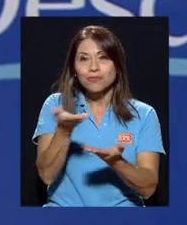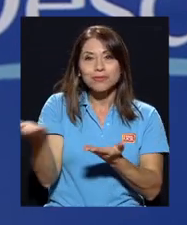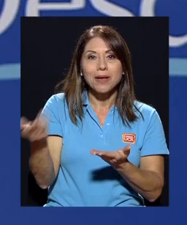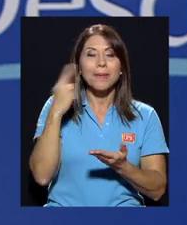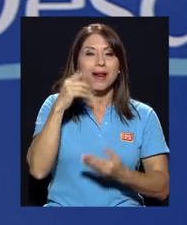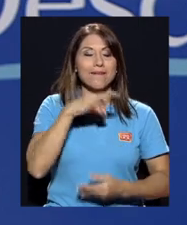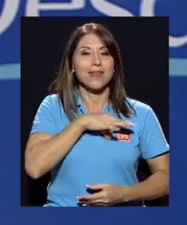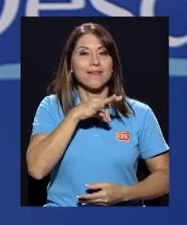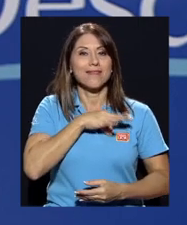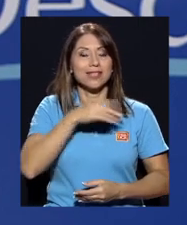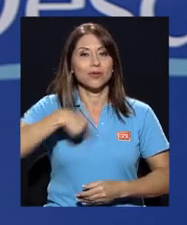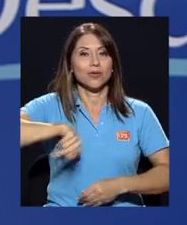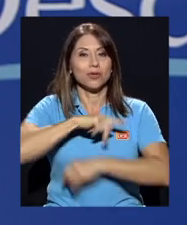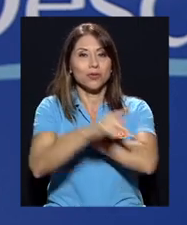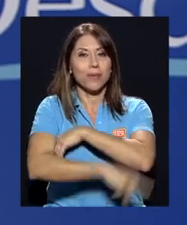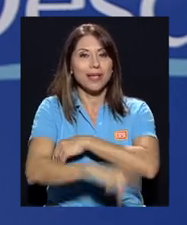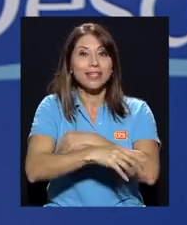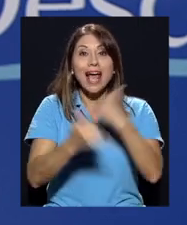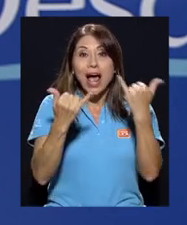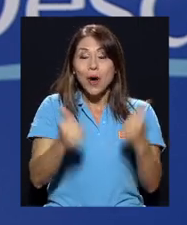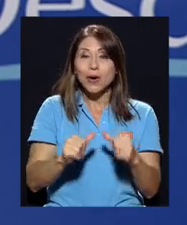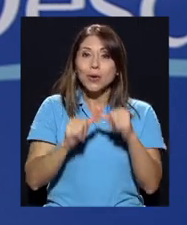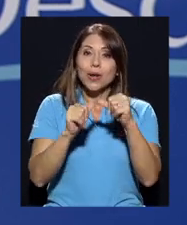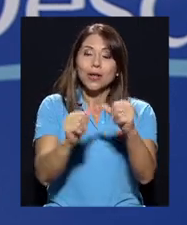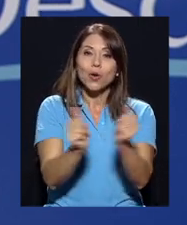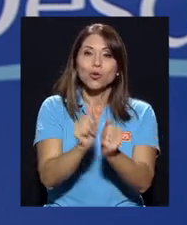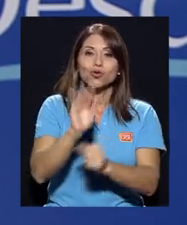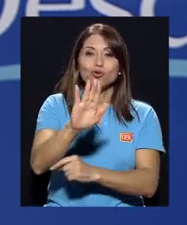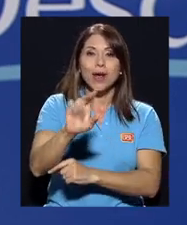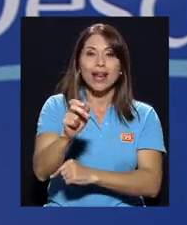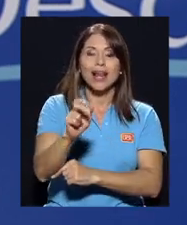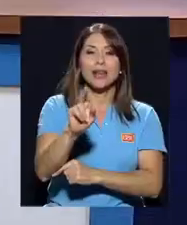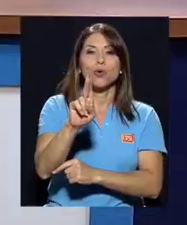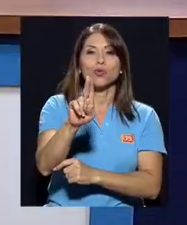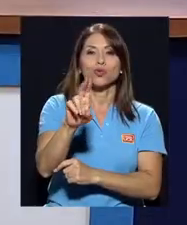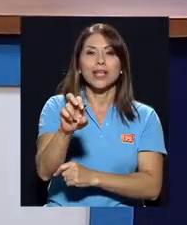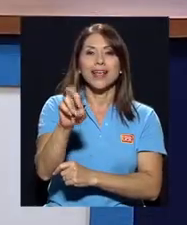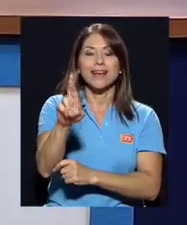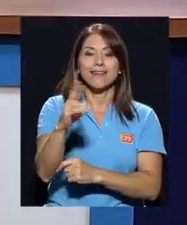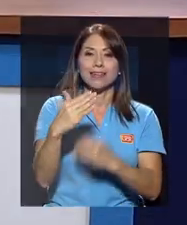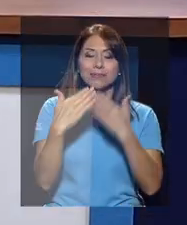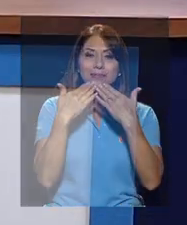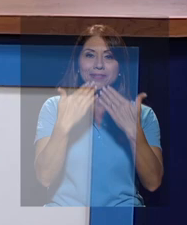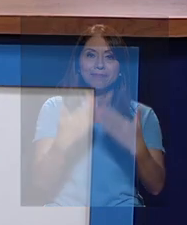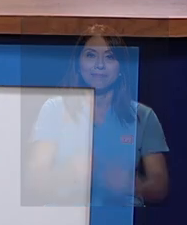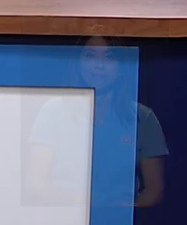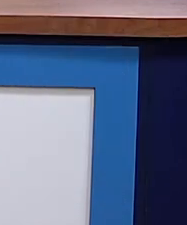beneficio de nuestro país y los dejo ahora en compañía de su canal usted muchísimo